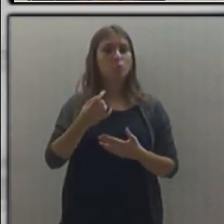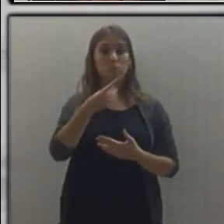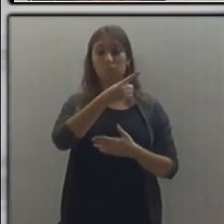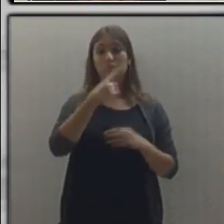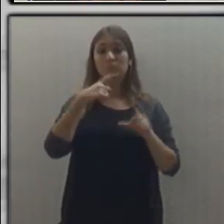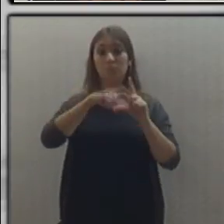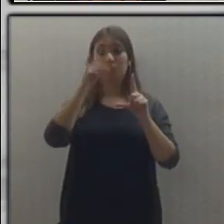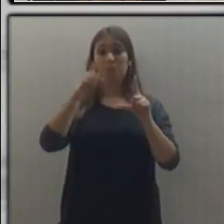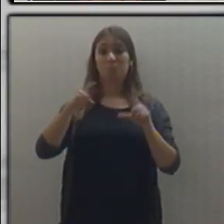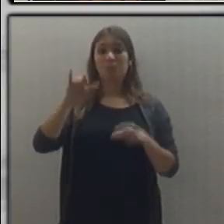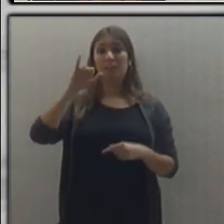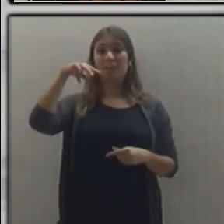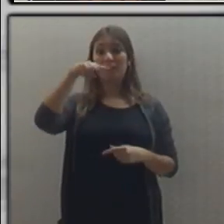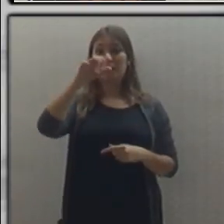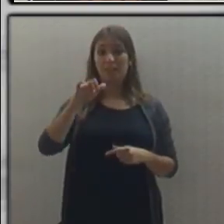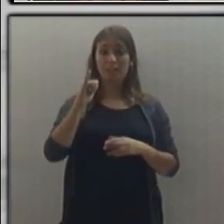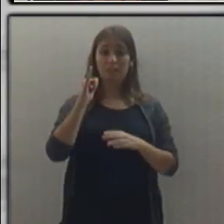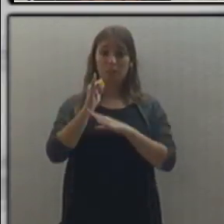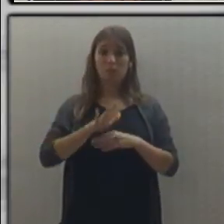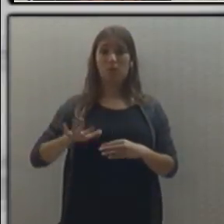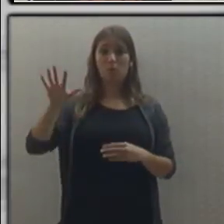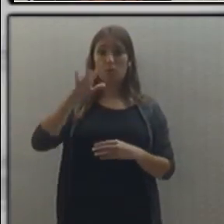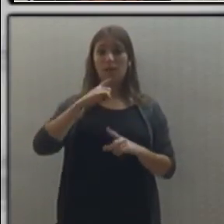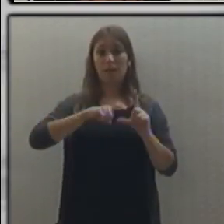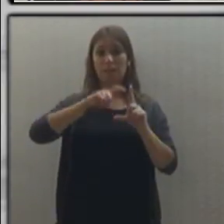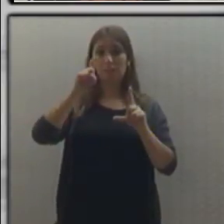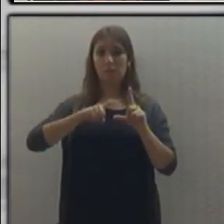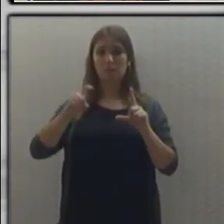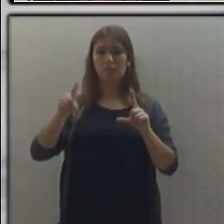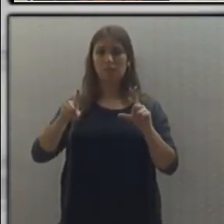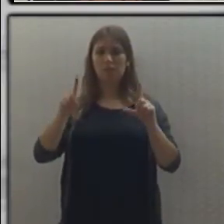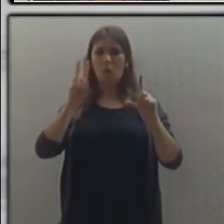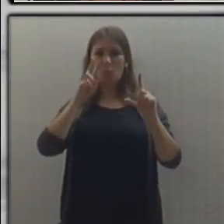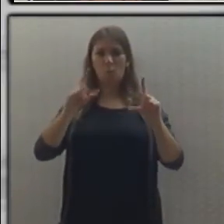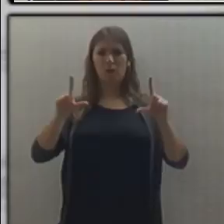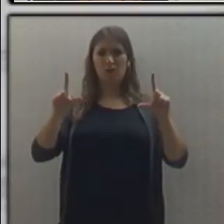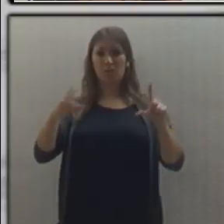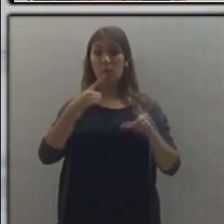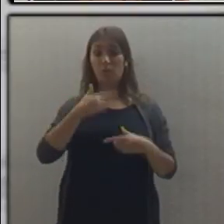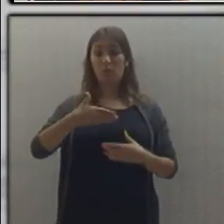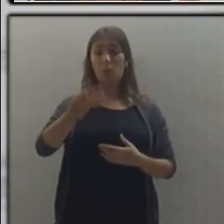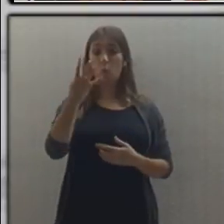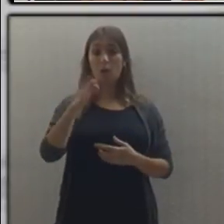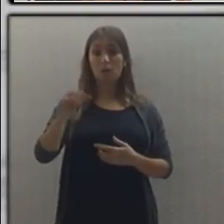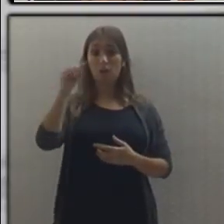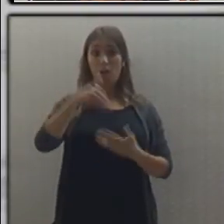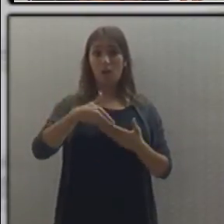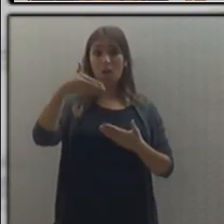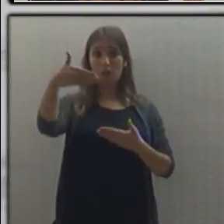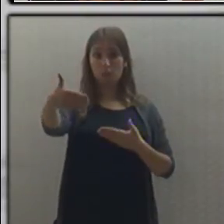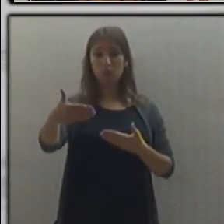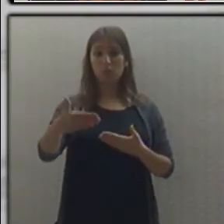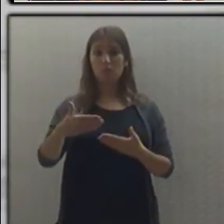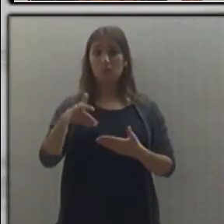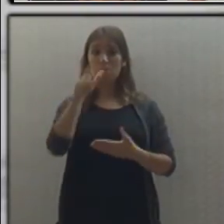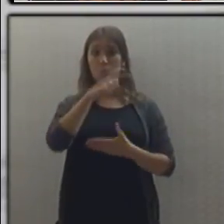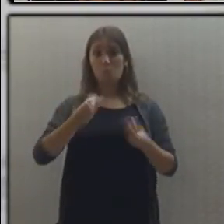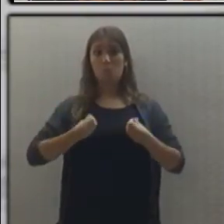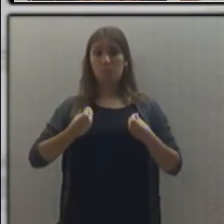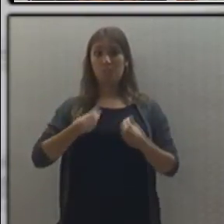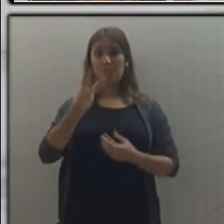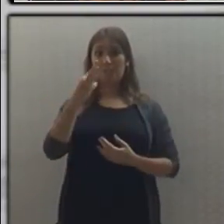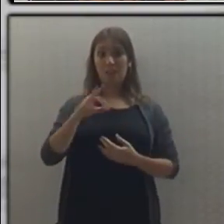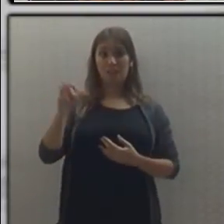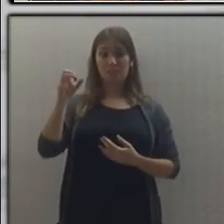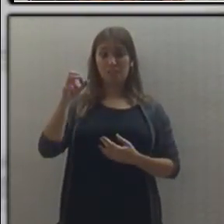gráfico del Instituto Nacional de Estadística donde se puede observar que en 40 años el 30% de la población será